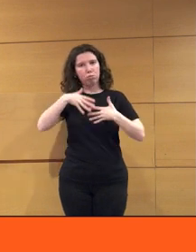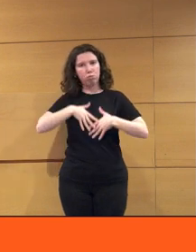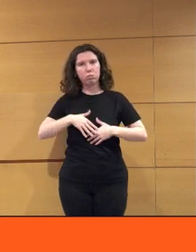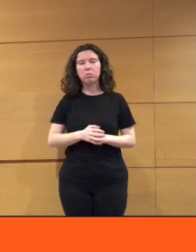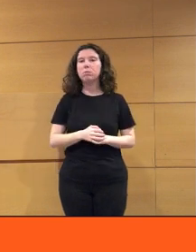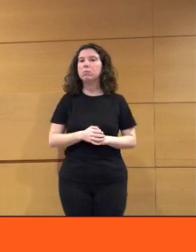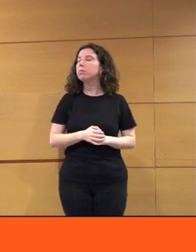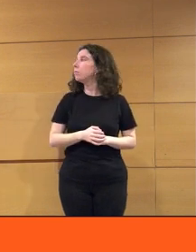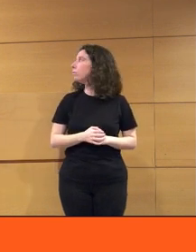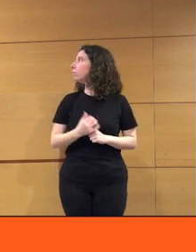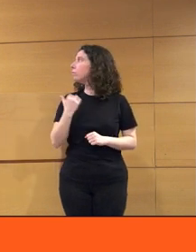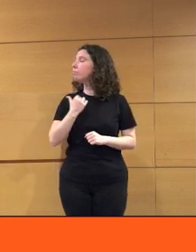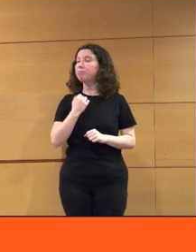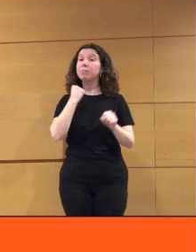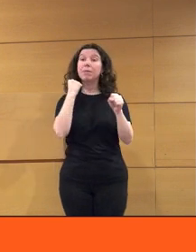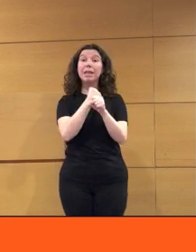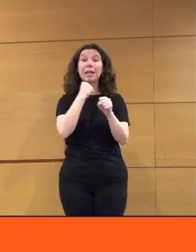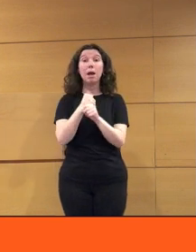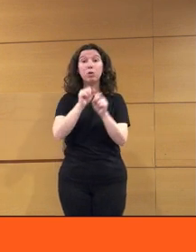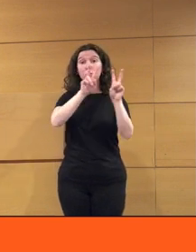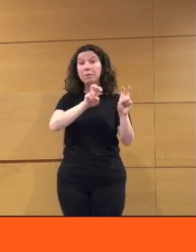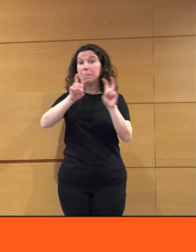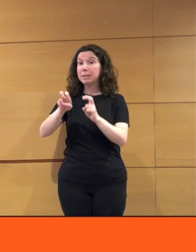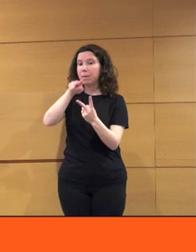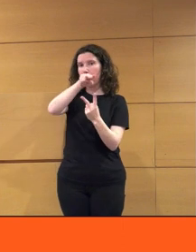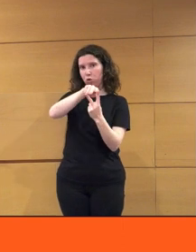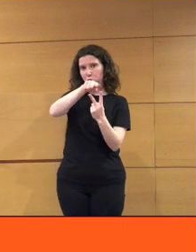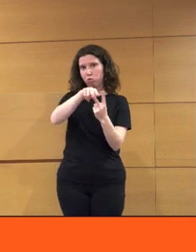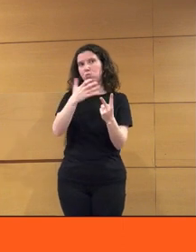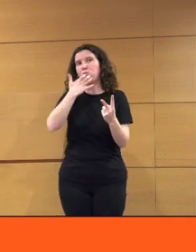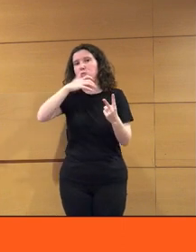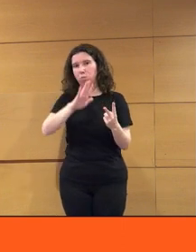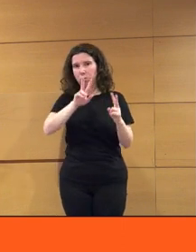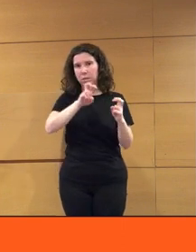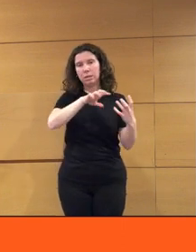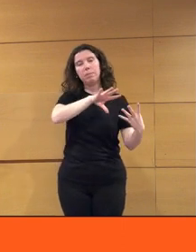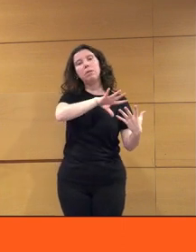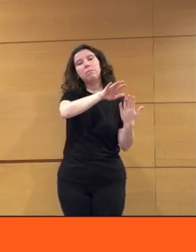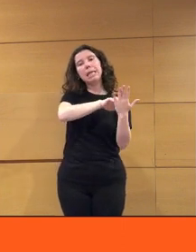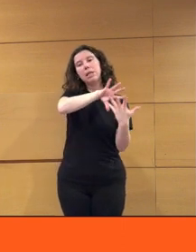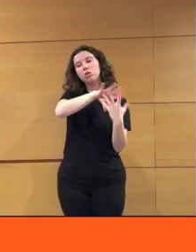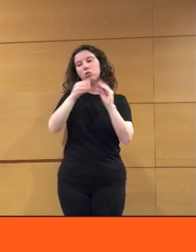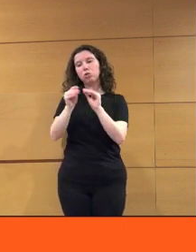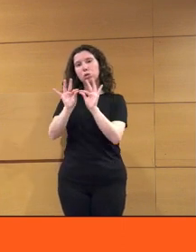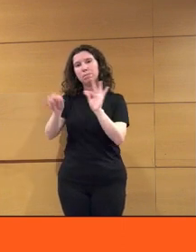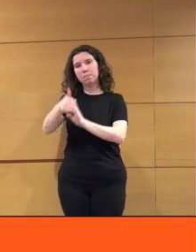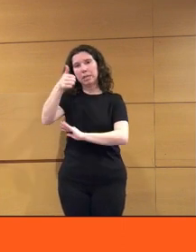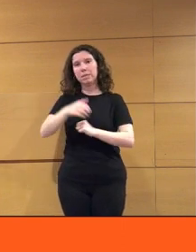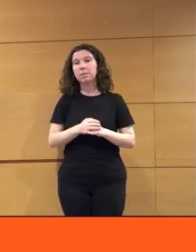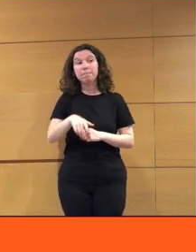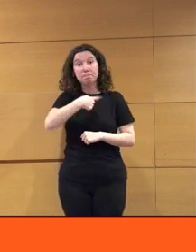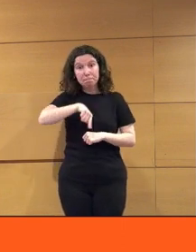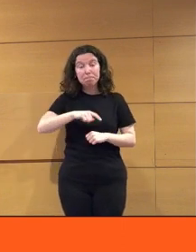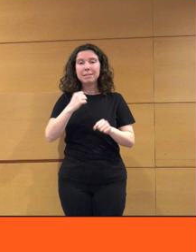dos tareas, además de muchas otras que se realizan en simplificación de textos, y esto es a lo que nos